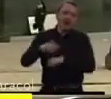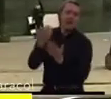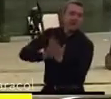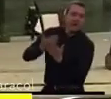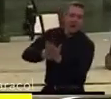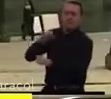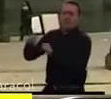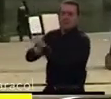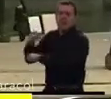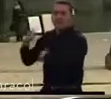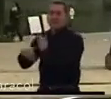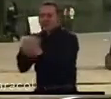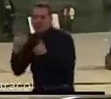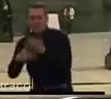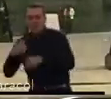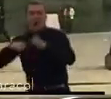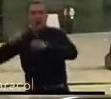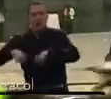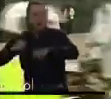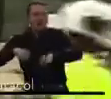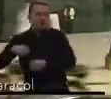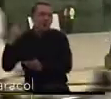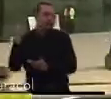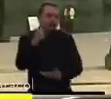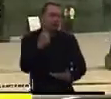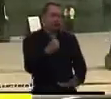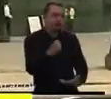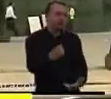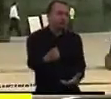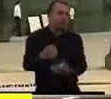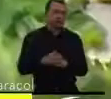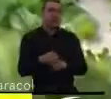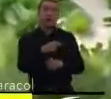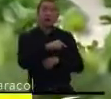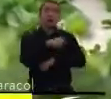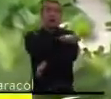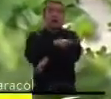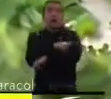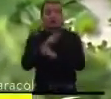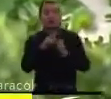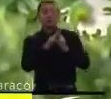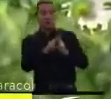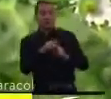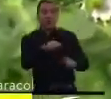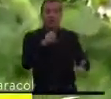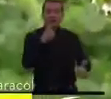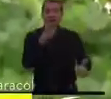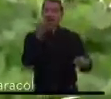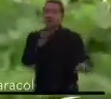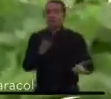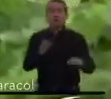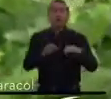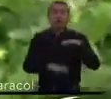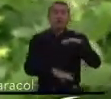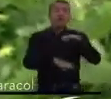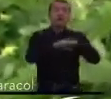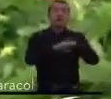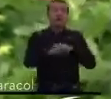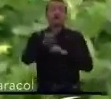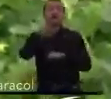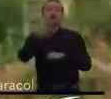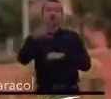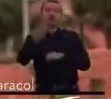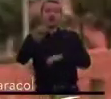desembolsando. La Comisión Nacional de Crédito Agropecuario sostiene que ningún productor puede recibir un subsidio mayor a 250 millones de